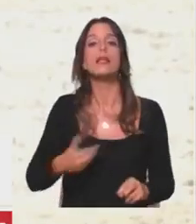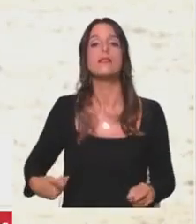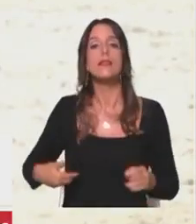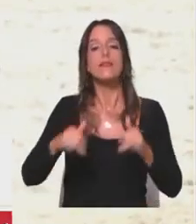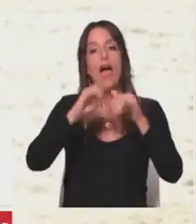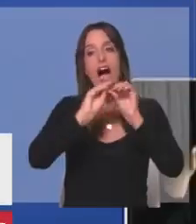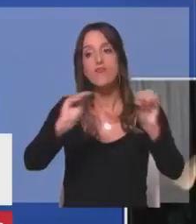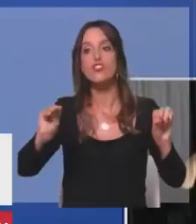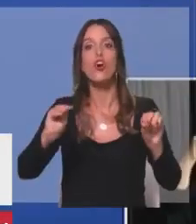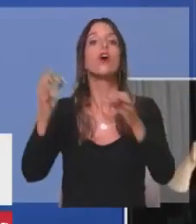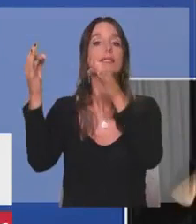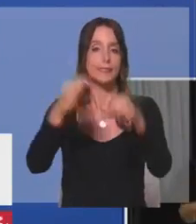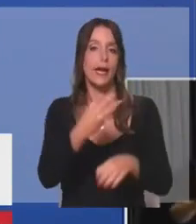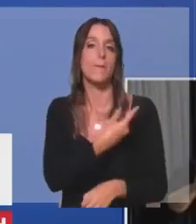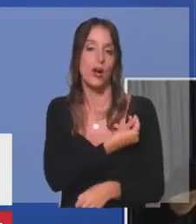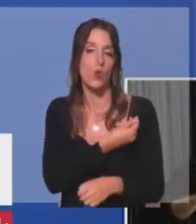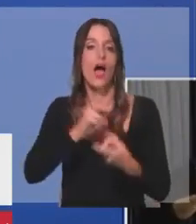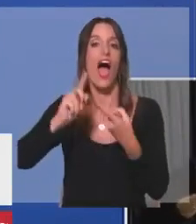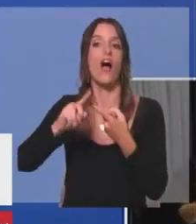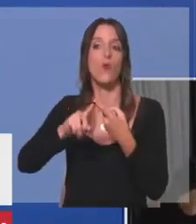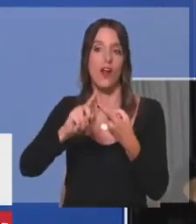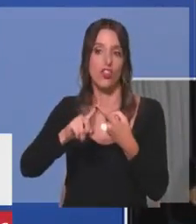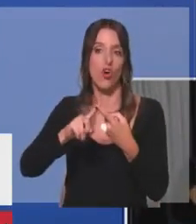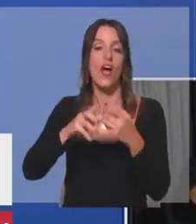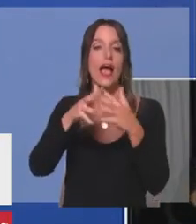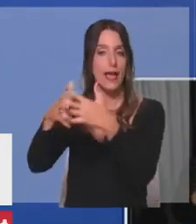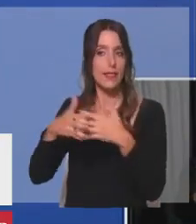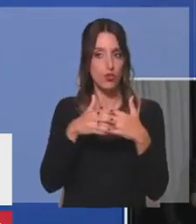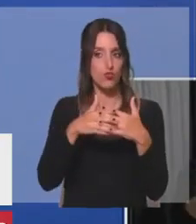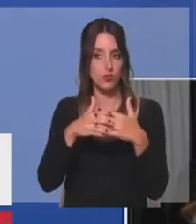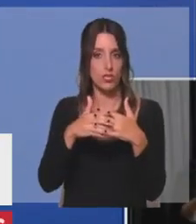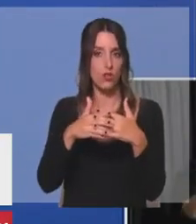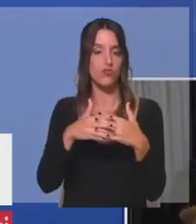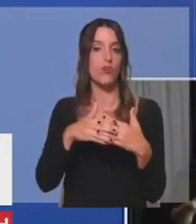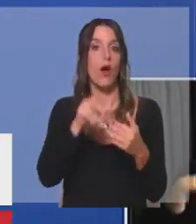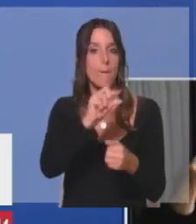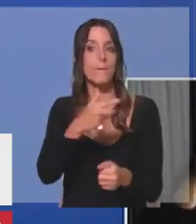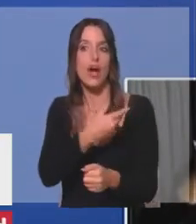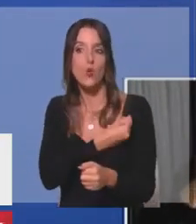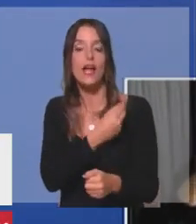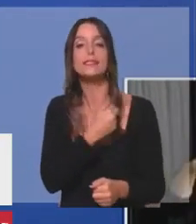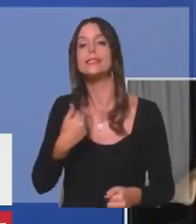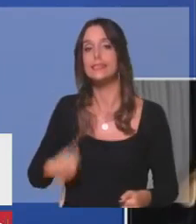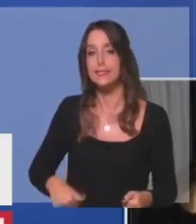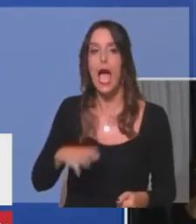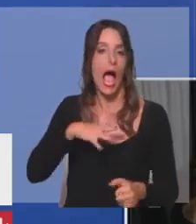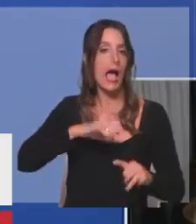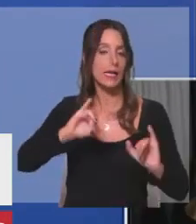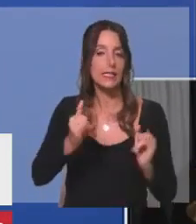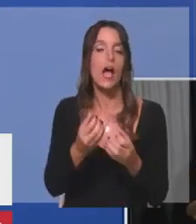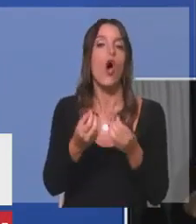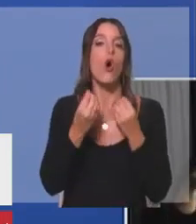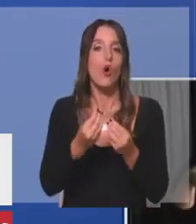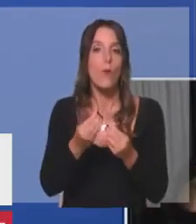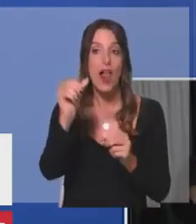la llegada de las vacunas. El acuerdo con Pfizer-BioNTech y Sinovac consta en el primero de